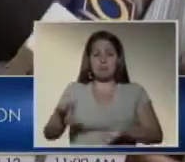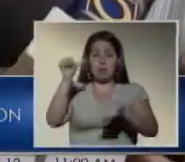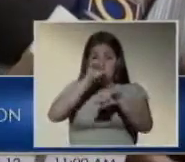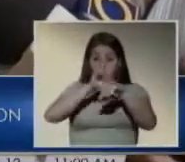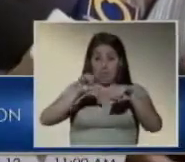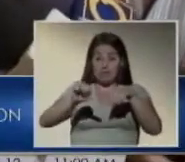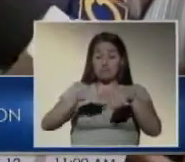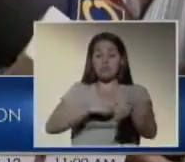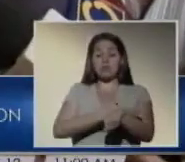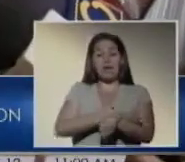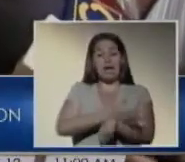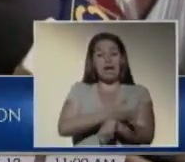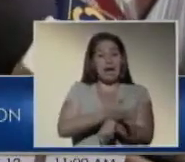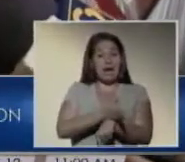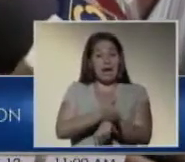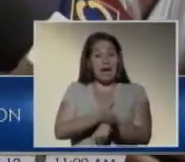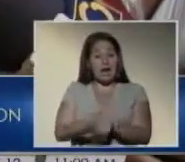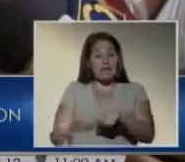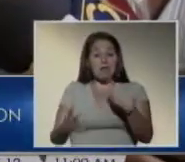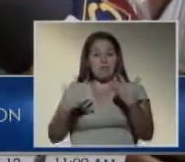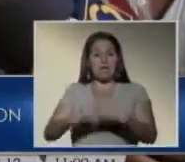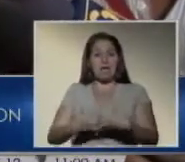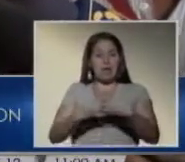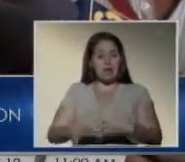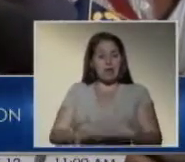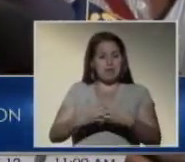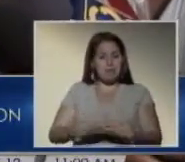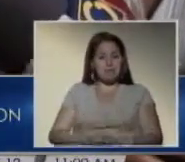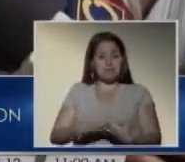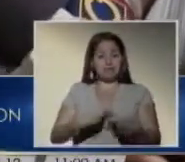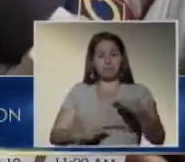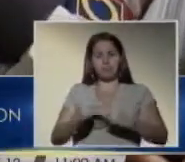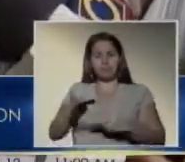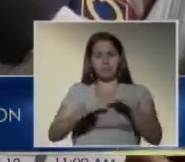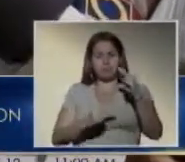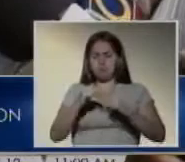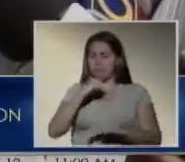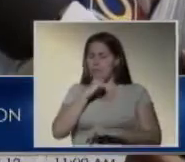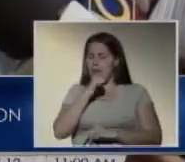de haber un retardo porque la contratista estaba haciendo una obra de